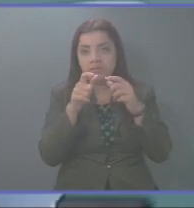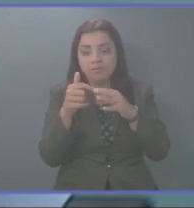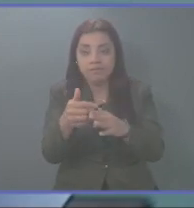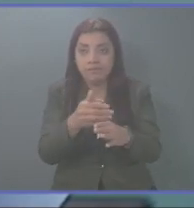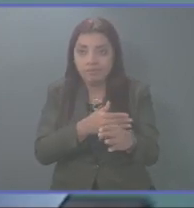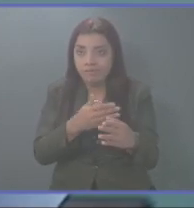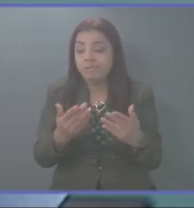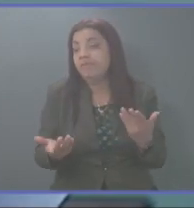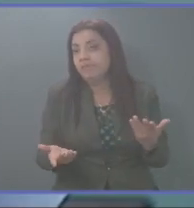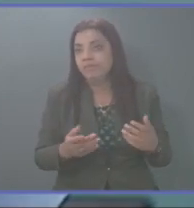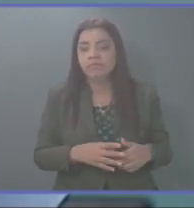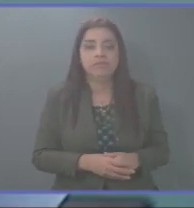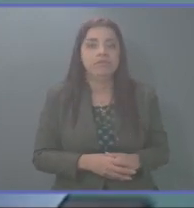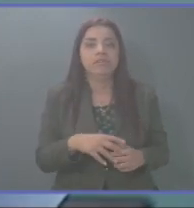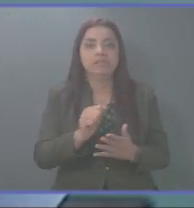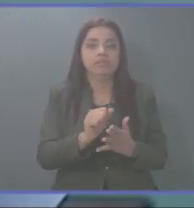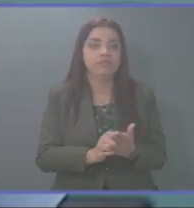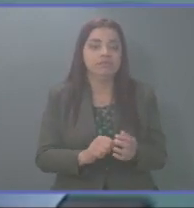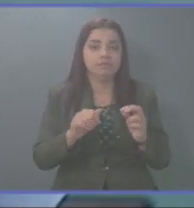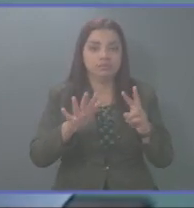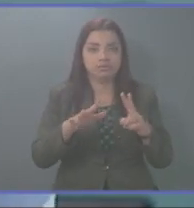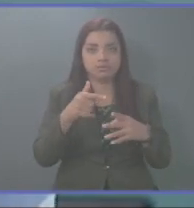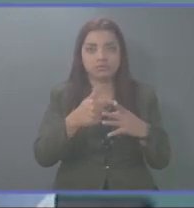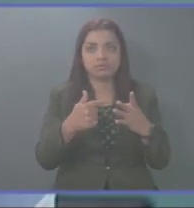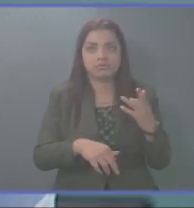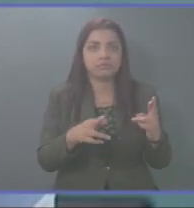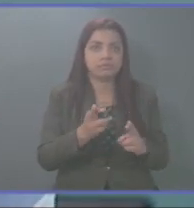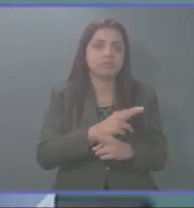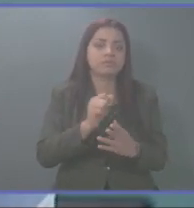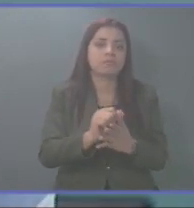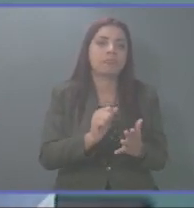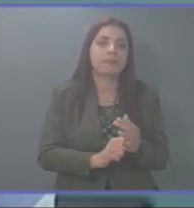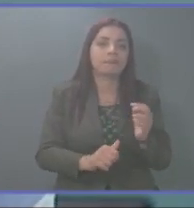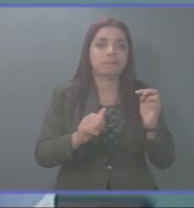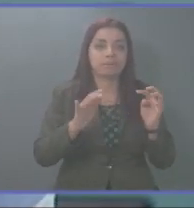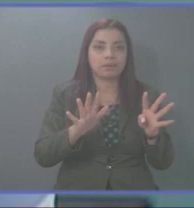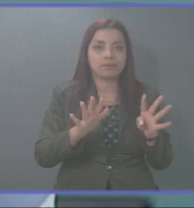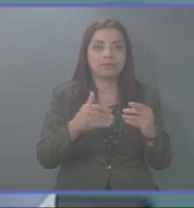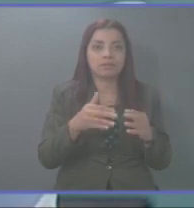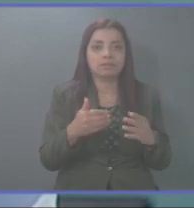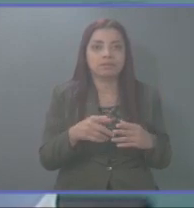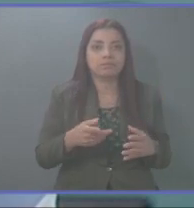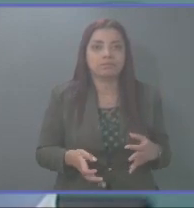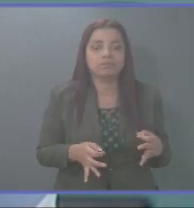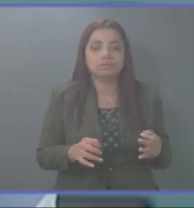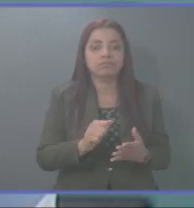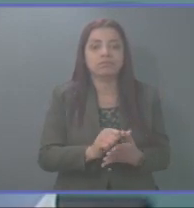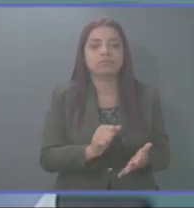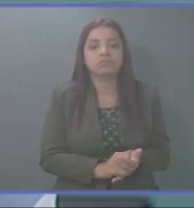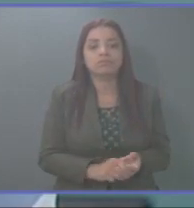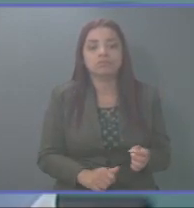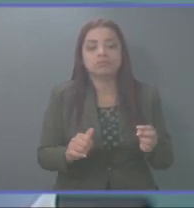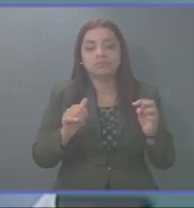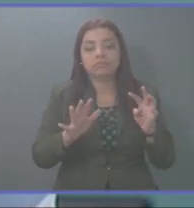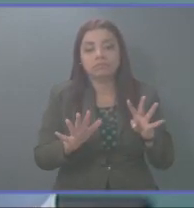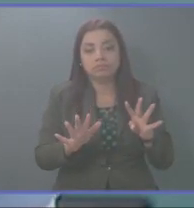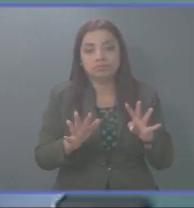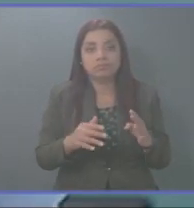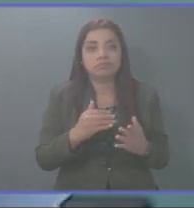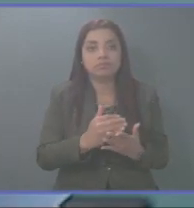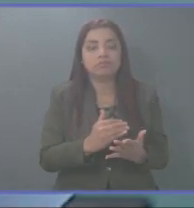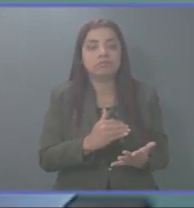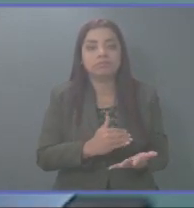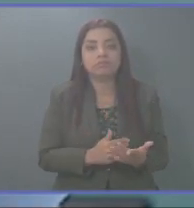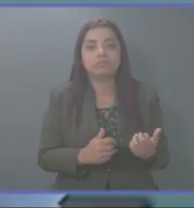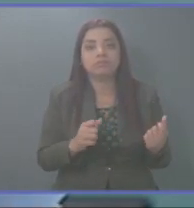elección. Artículo 7. Refórmase el artículo 9 de la siguiente manera. Artículo 9. Para la actualización,